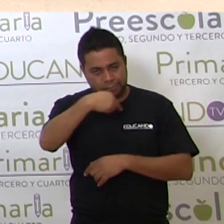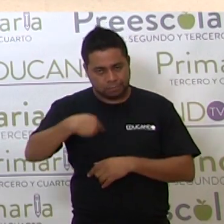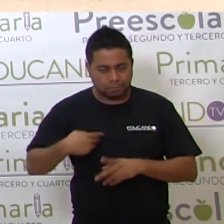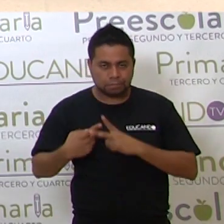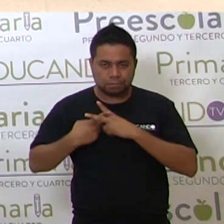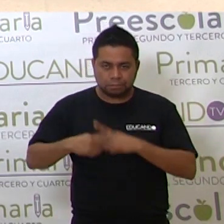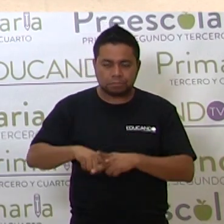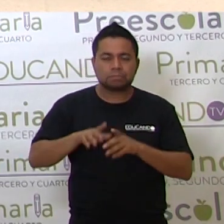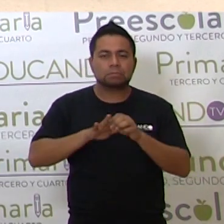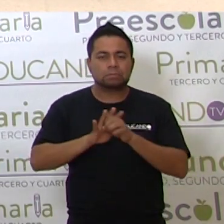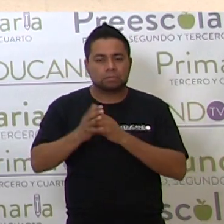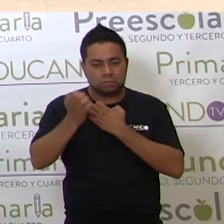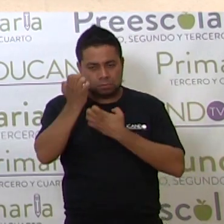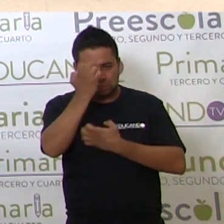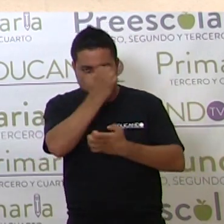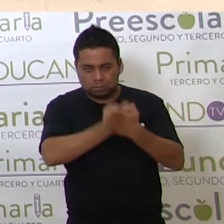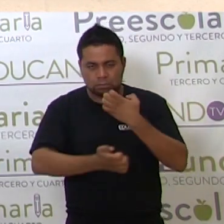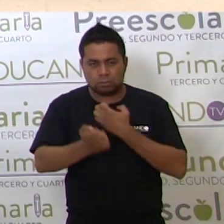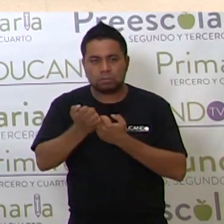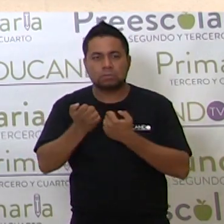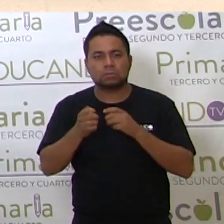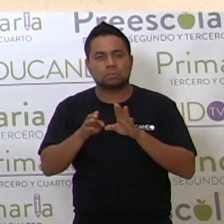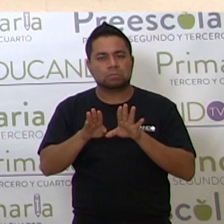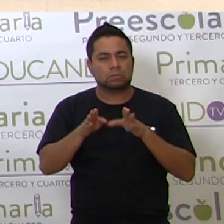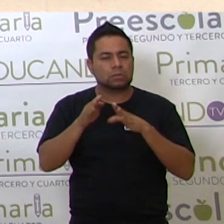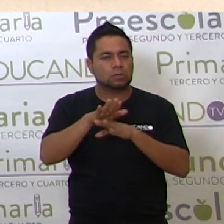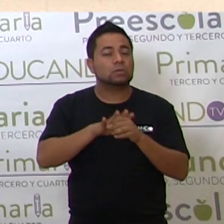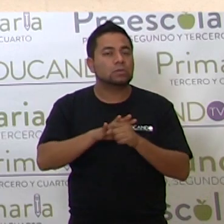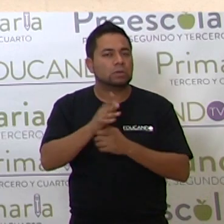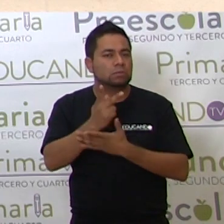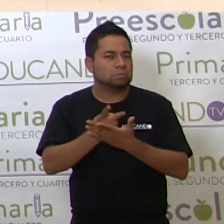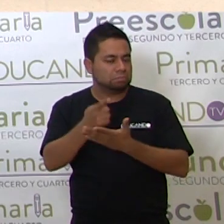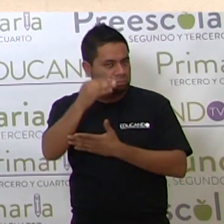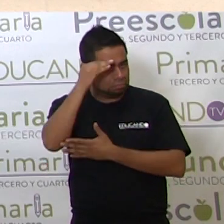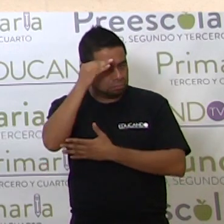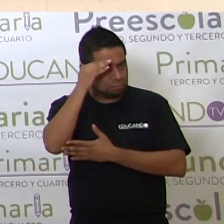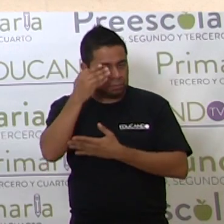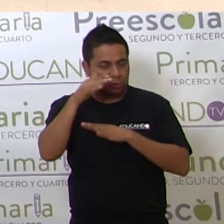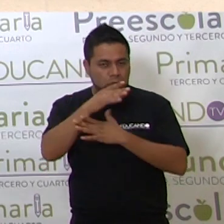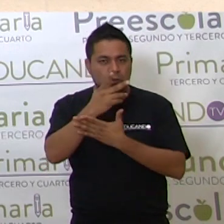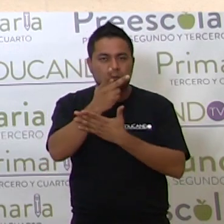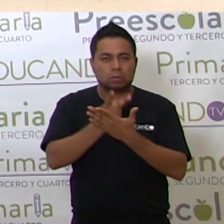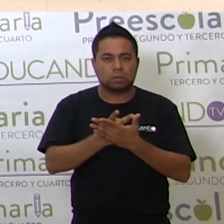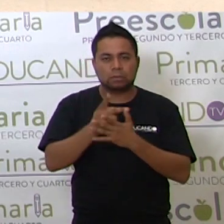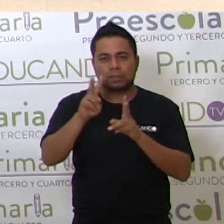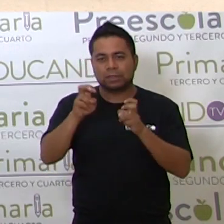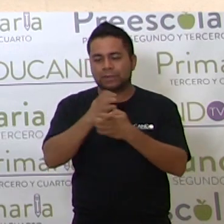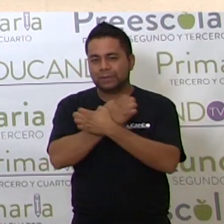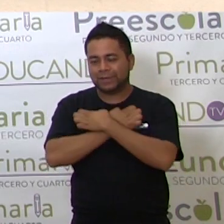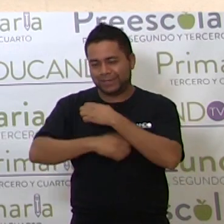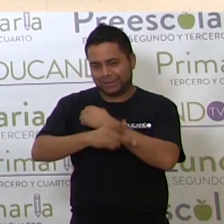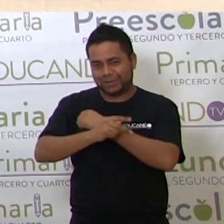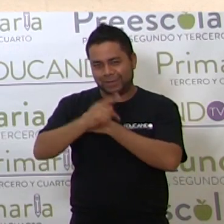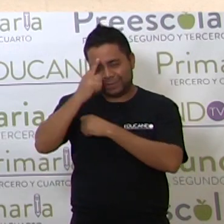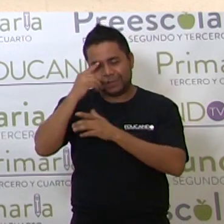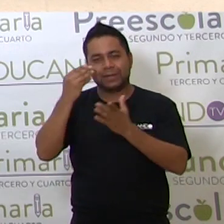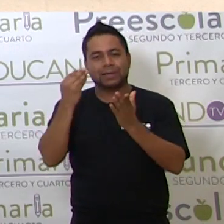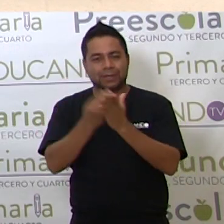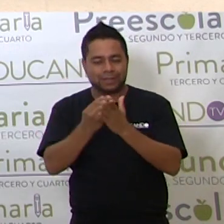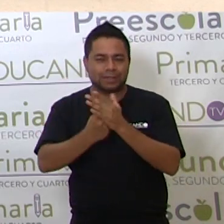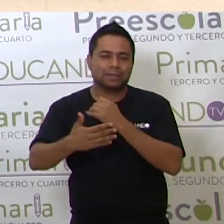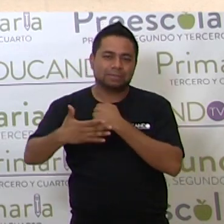análisis adivinen de qué programa del programa de educando tv en la siguiente sesión